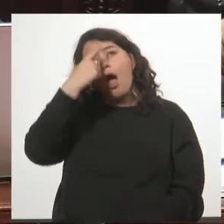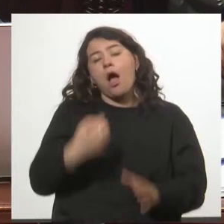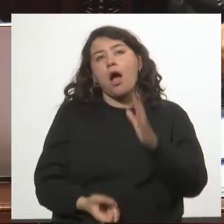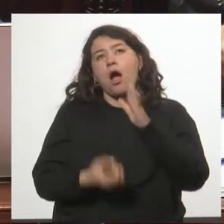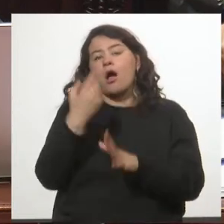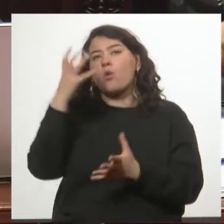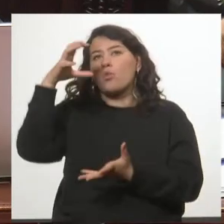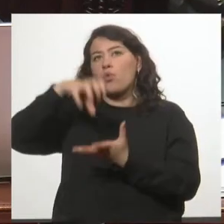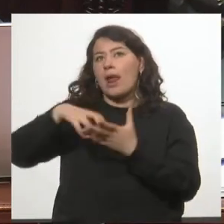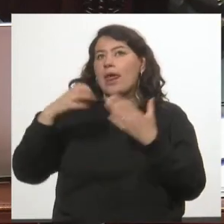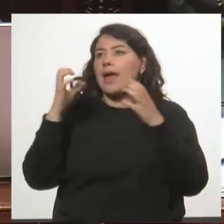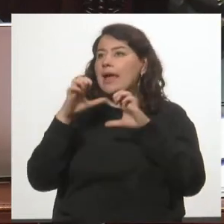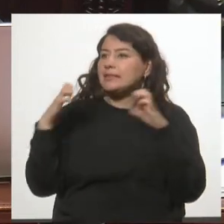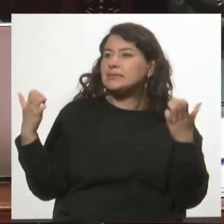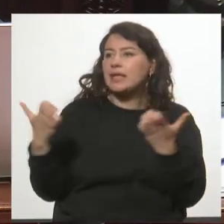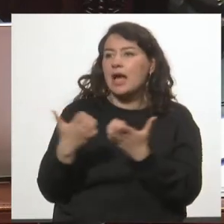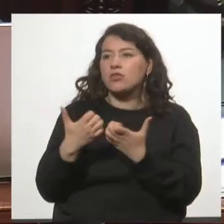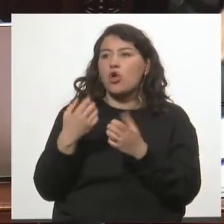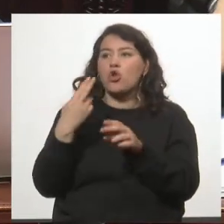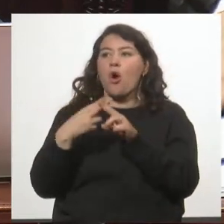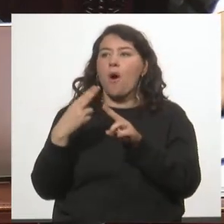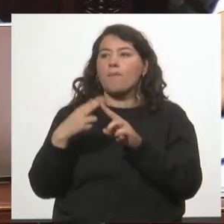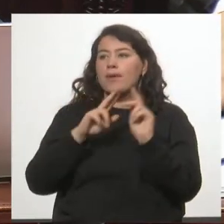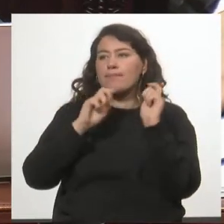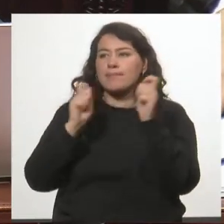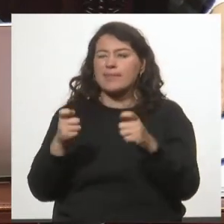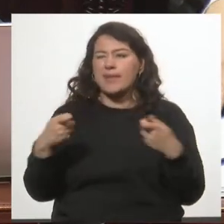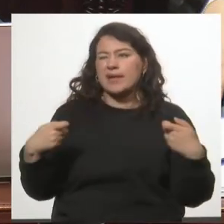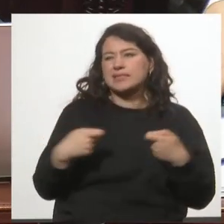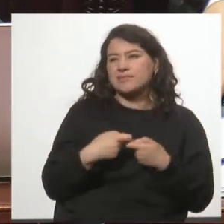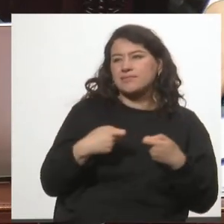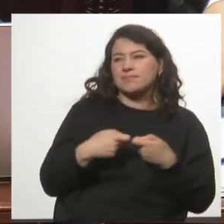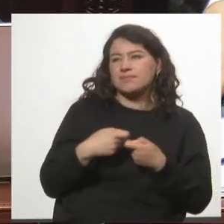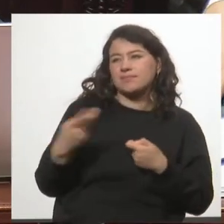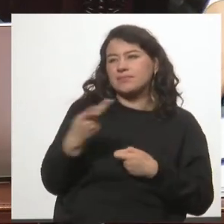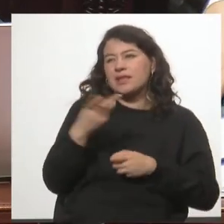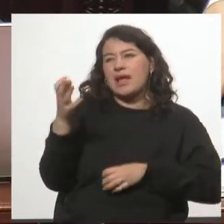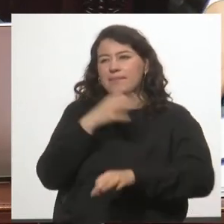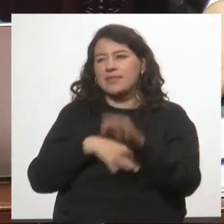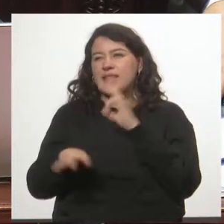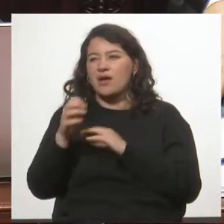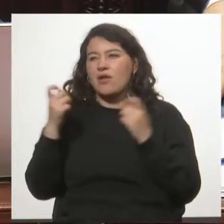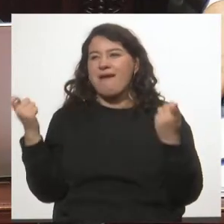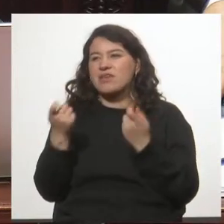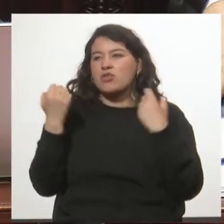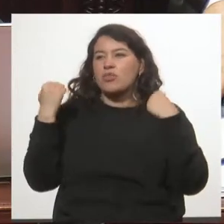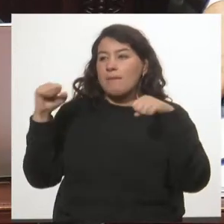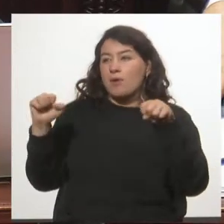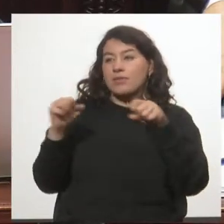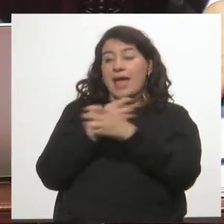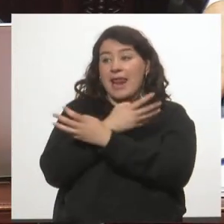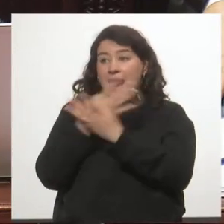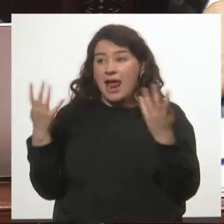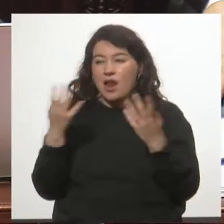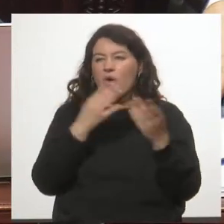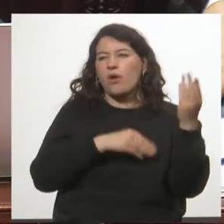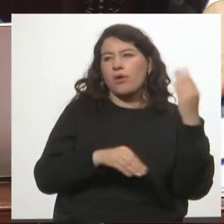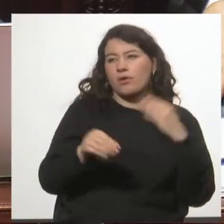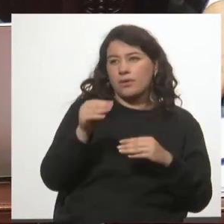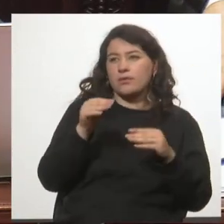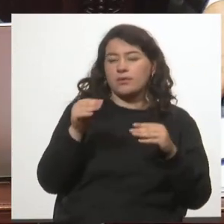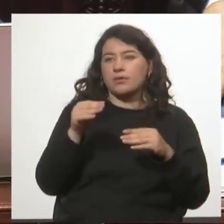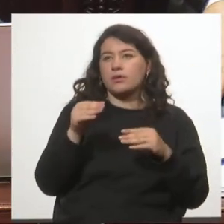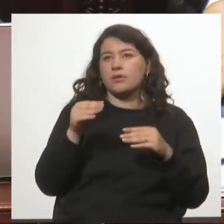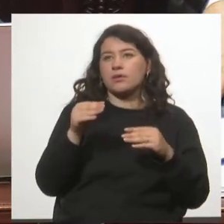deportivas o estadios ostentarán su nombre para asociarse precisamente a espectáculos y eventos deportivos éste justificadamente